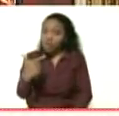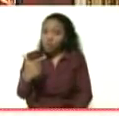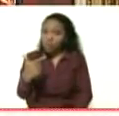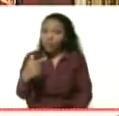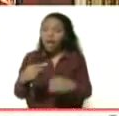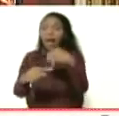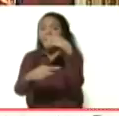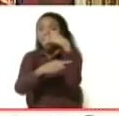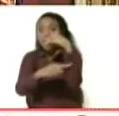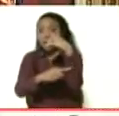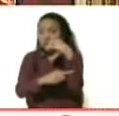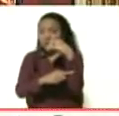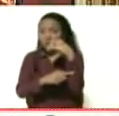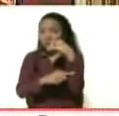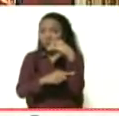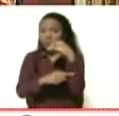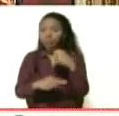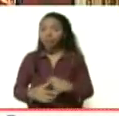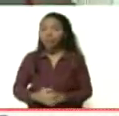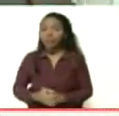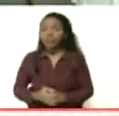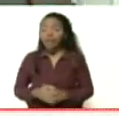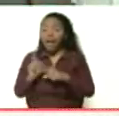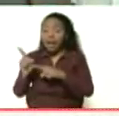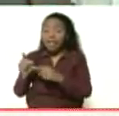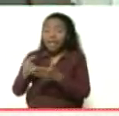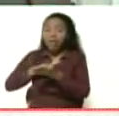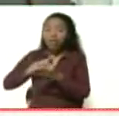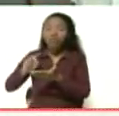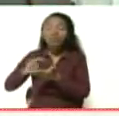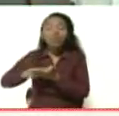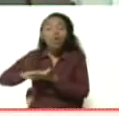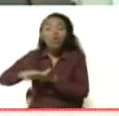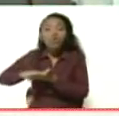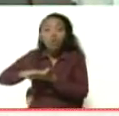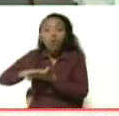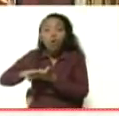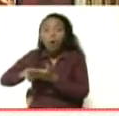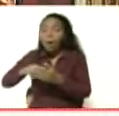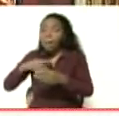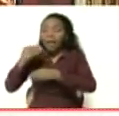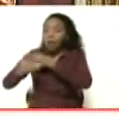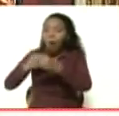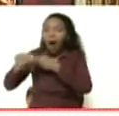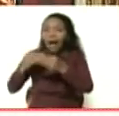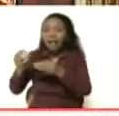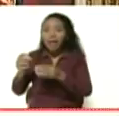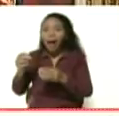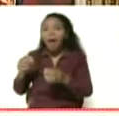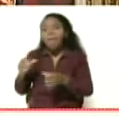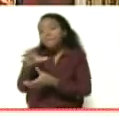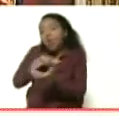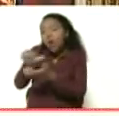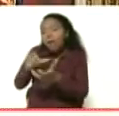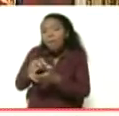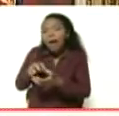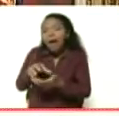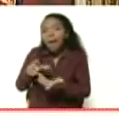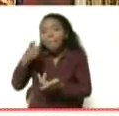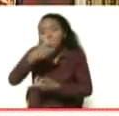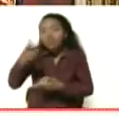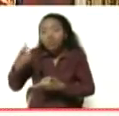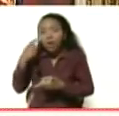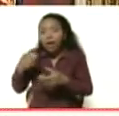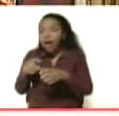petro, Brian, es la solución para que no surja una sociedad desigual entre quienes